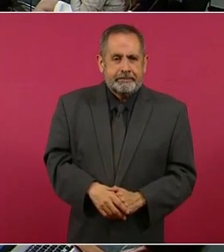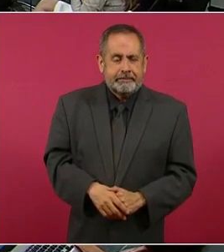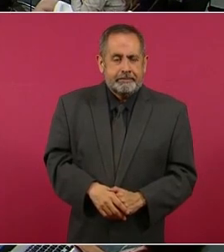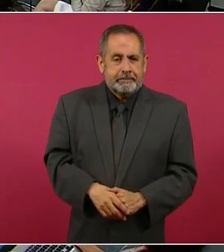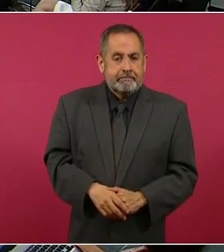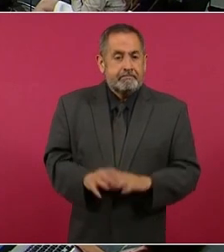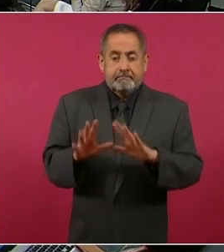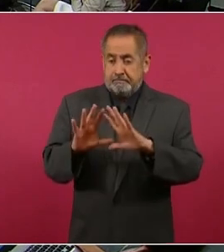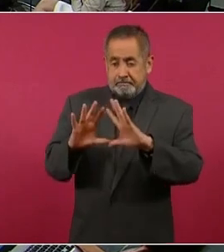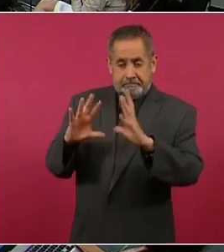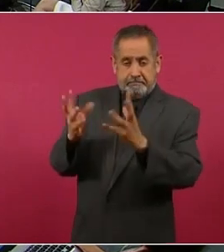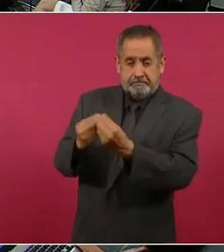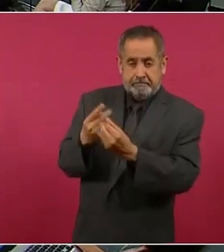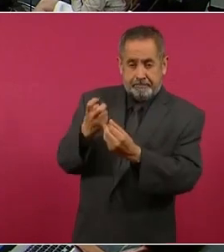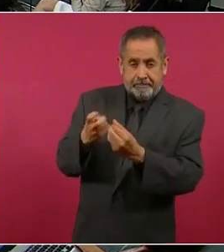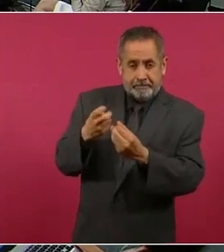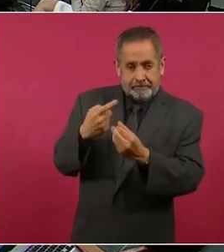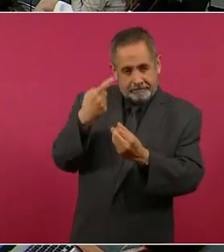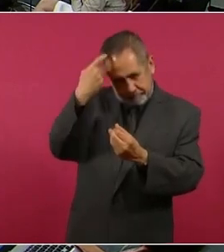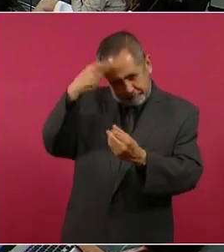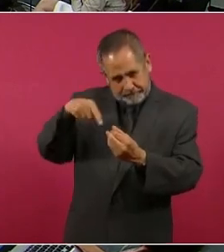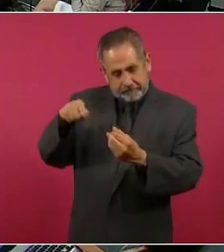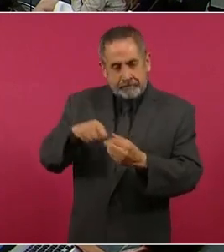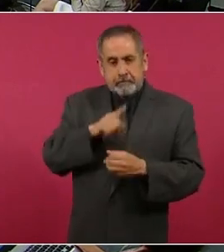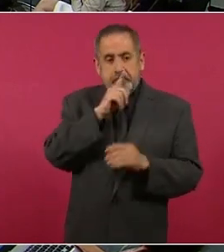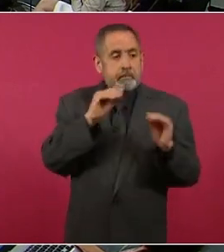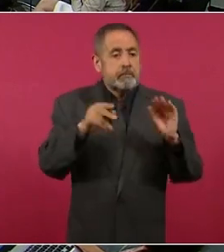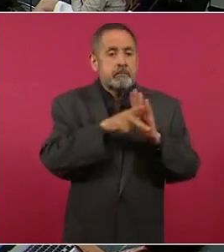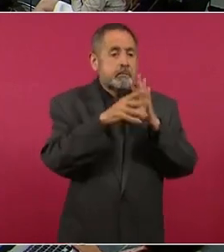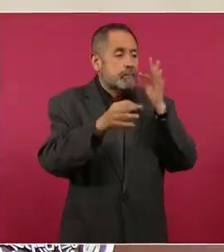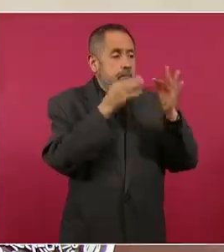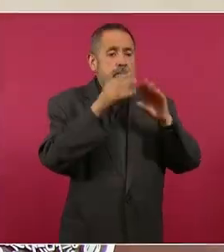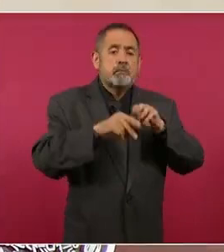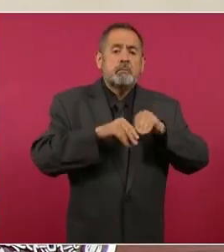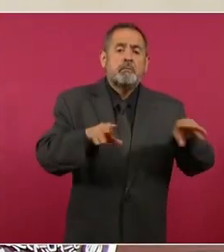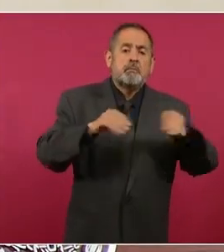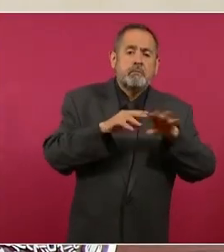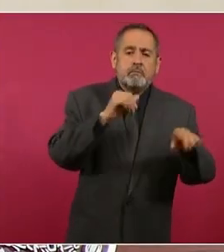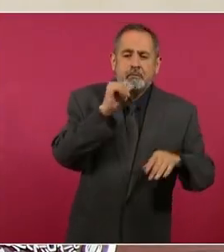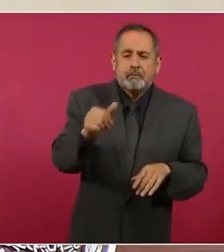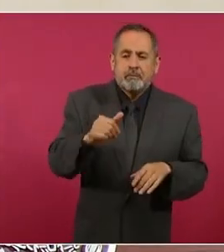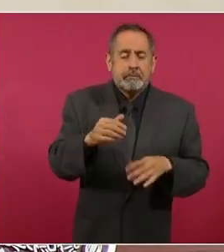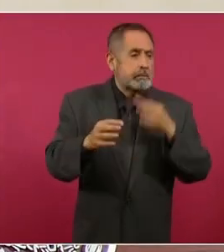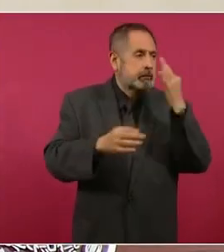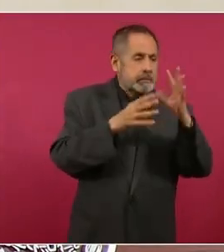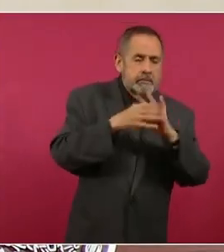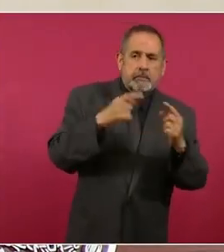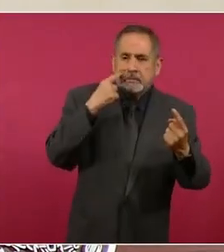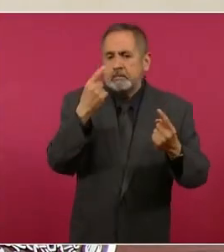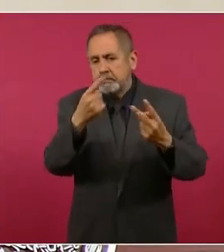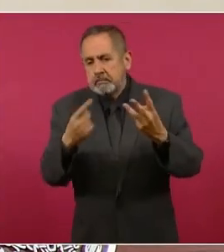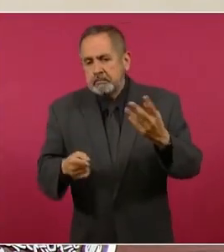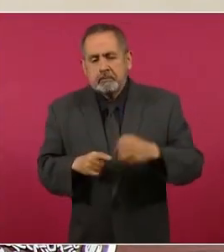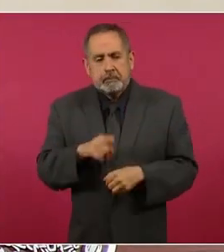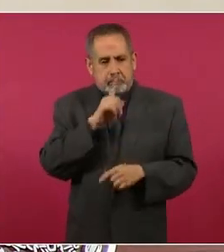Pues de todo esto nunca dijo nada la prensa ni los medios. Silencio.